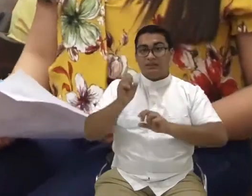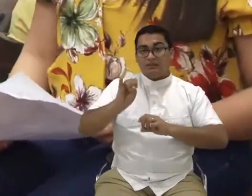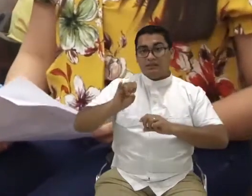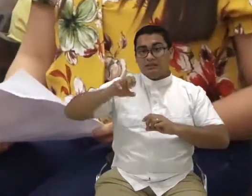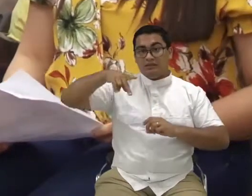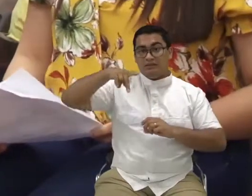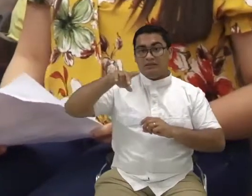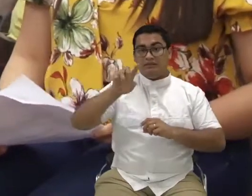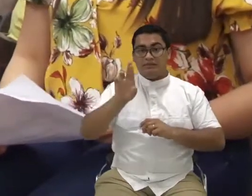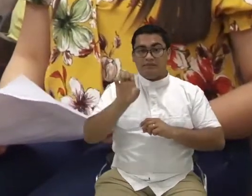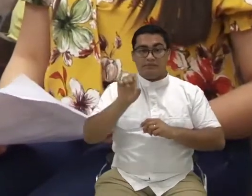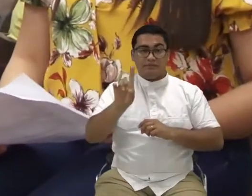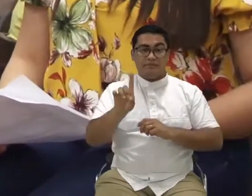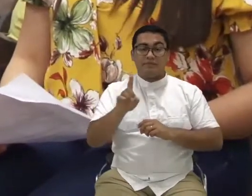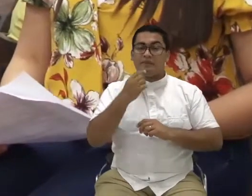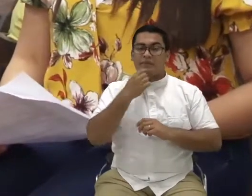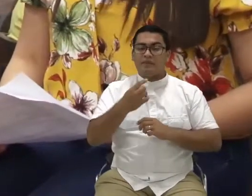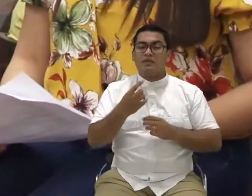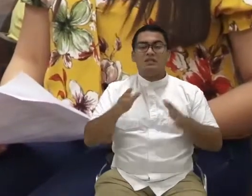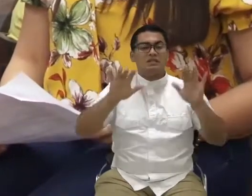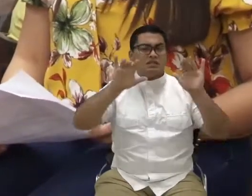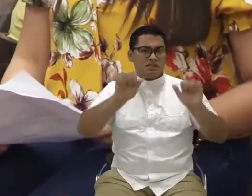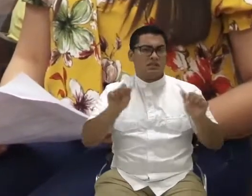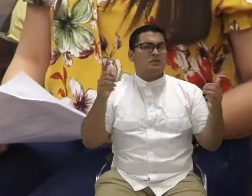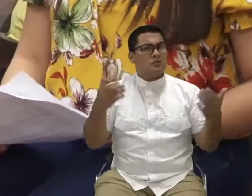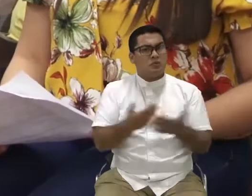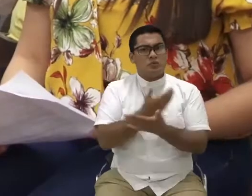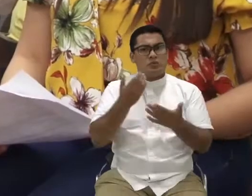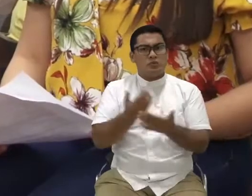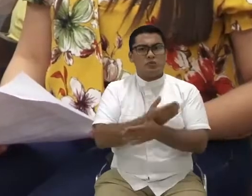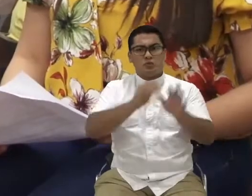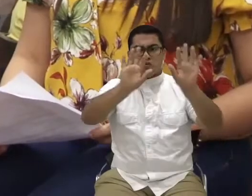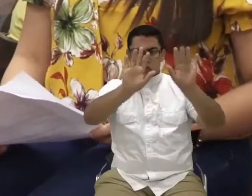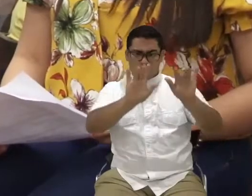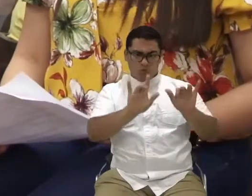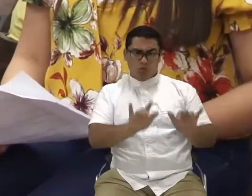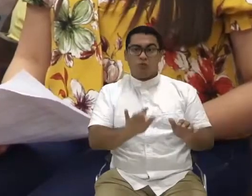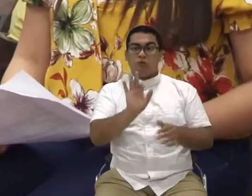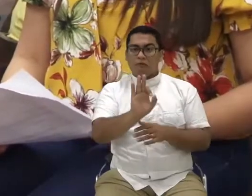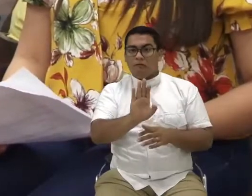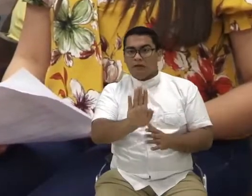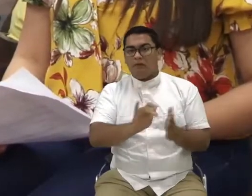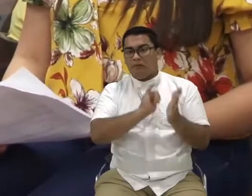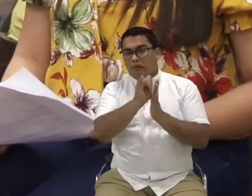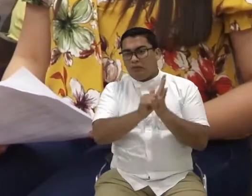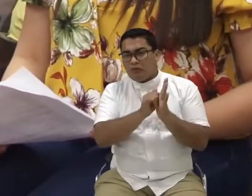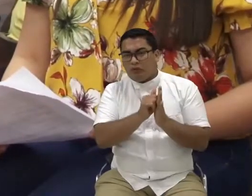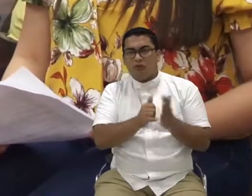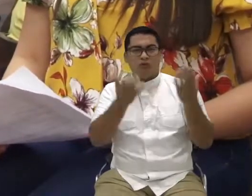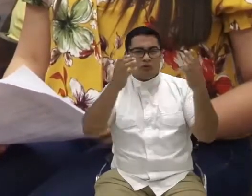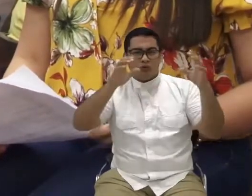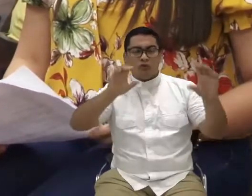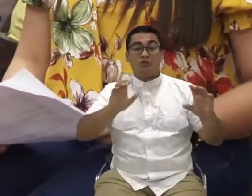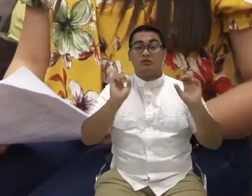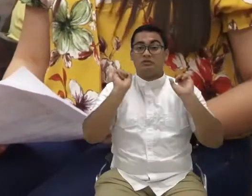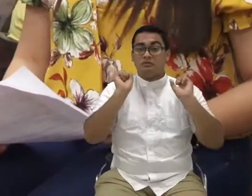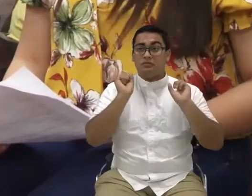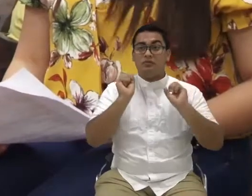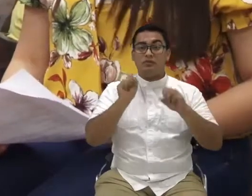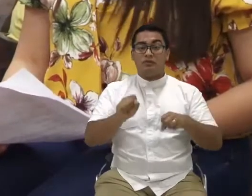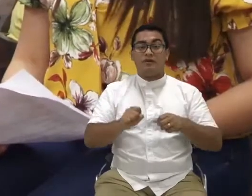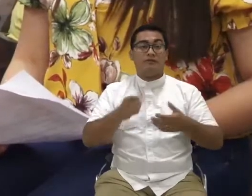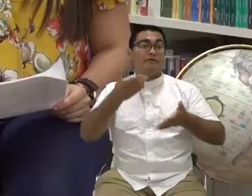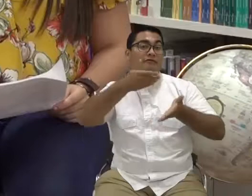En principio, los procesos de formación, sabemos que estamos en una era tecnológica, es fundamental incorporarlos como una herramienta que nos permita extendernos a